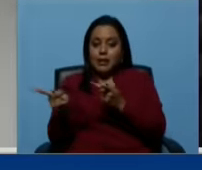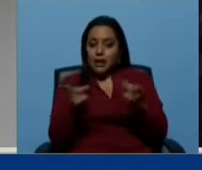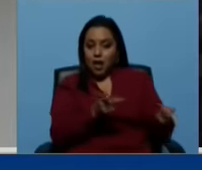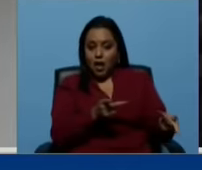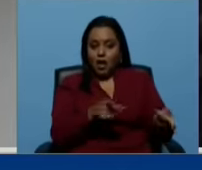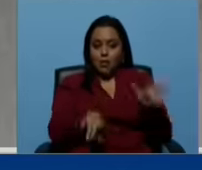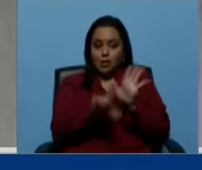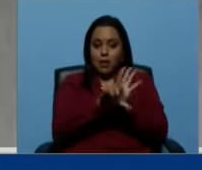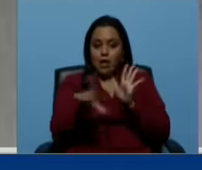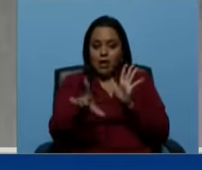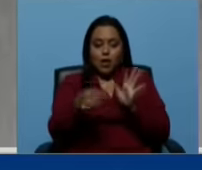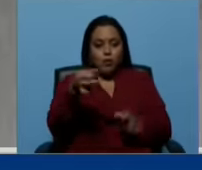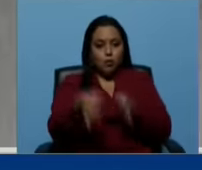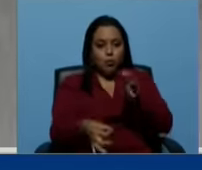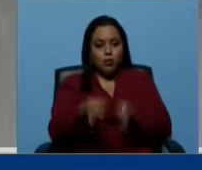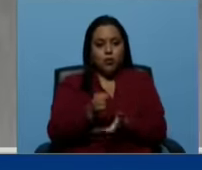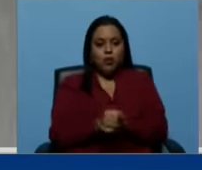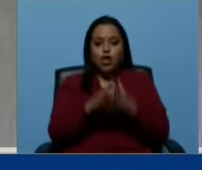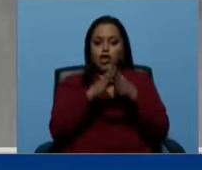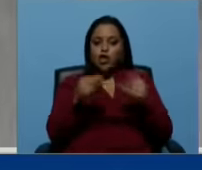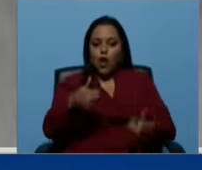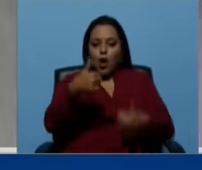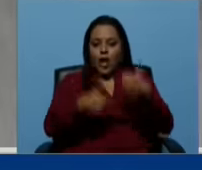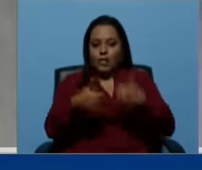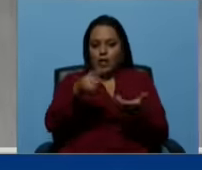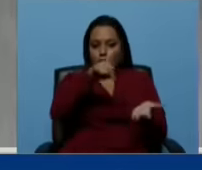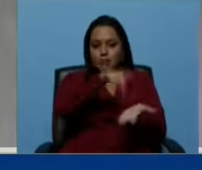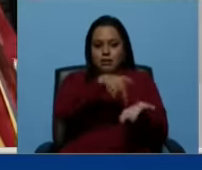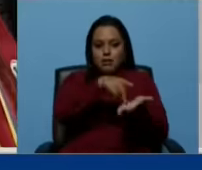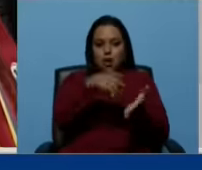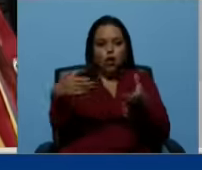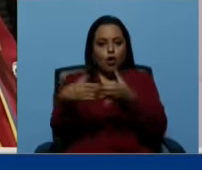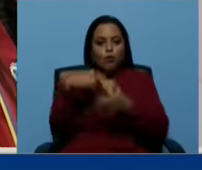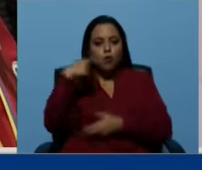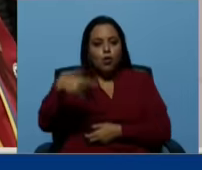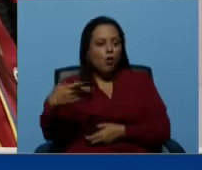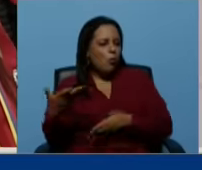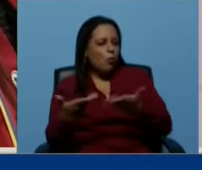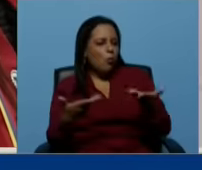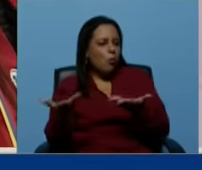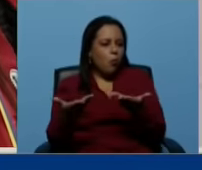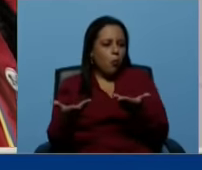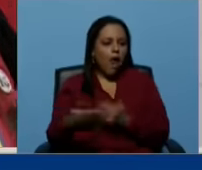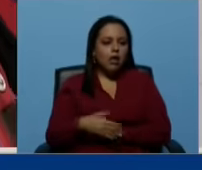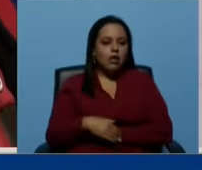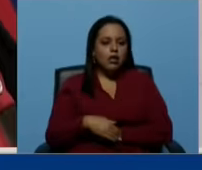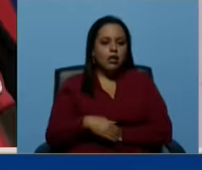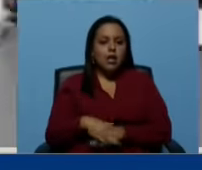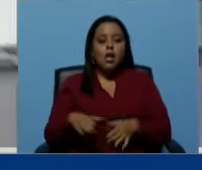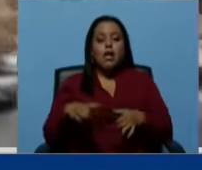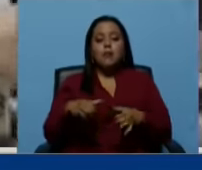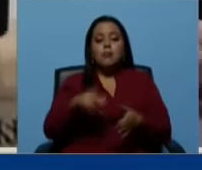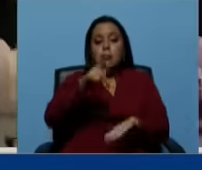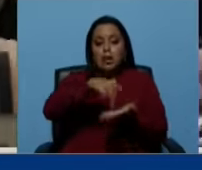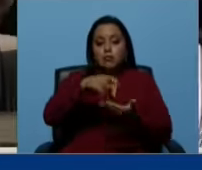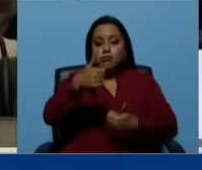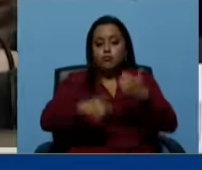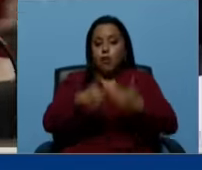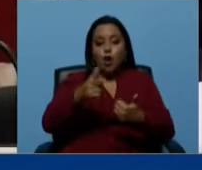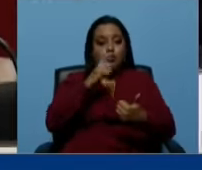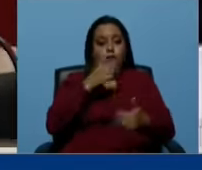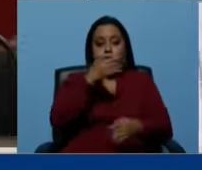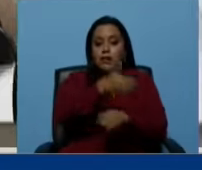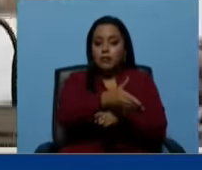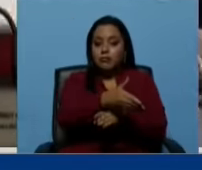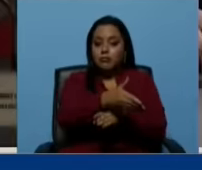judicialmente todos los candidatos y partidos, ¿cuál de los candidatos no va a asistir?